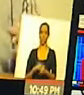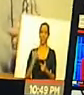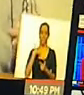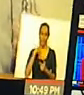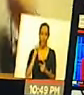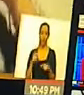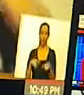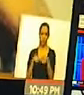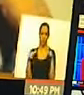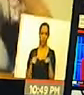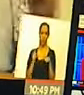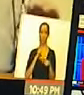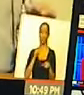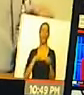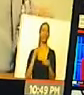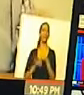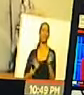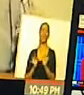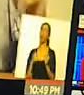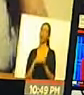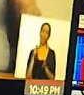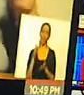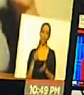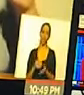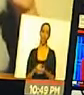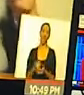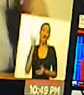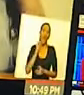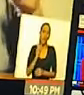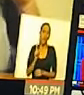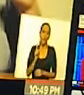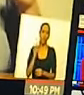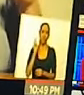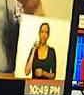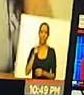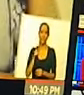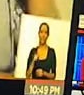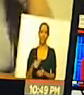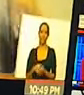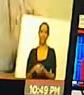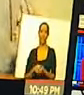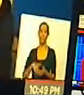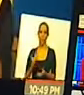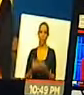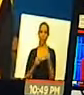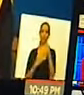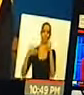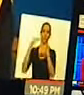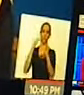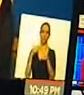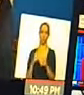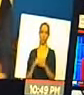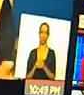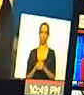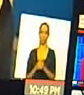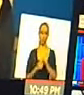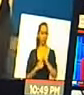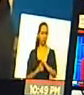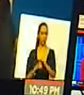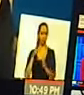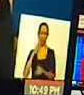viraliza, usted no puede hacer nada contra eso. A menos que usted sea capaz de organizar algo superior. Aparece unos 4